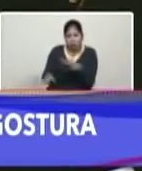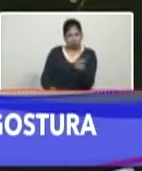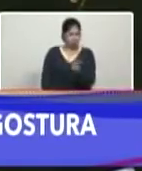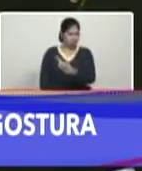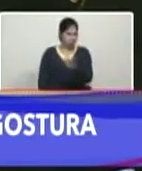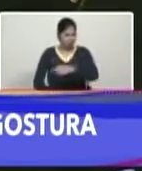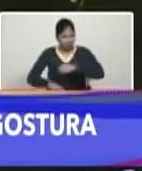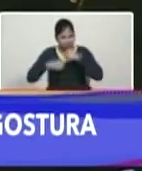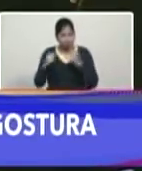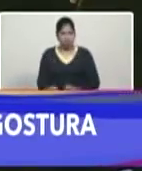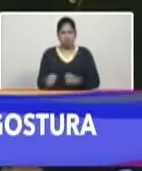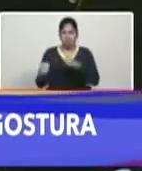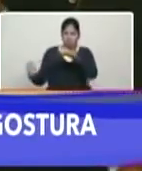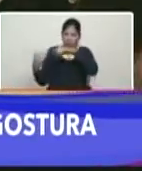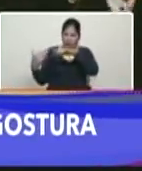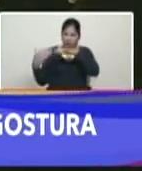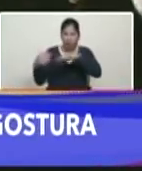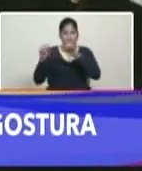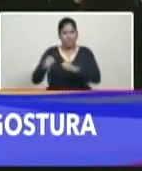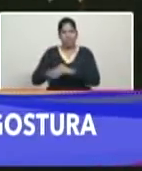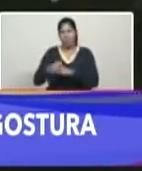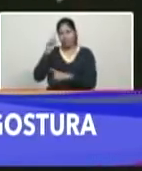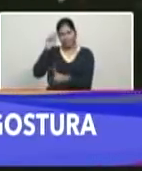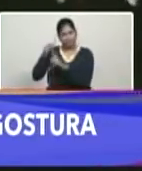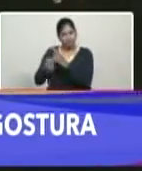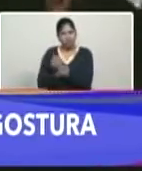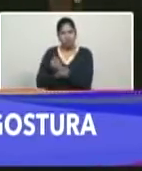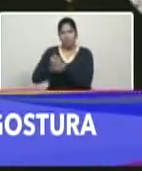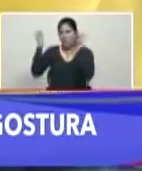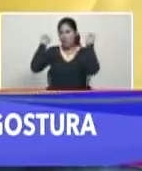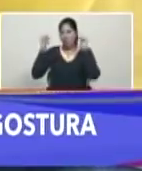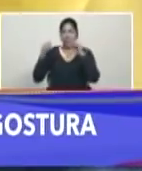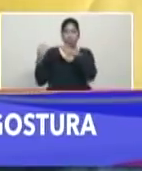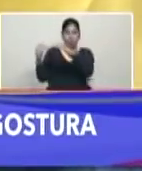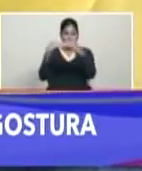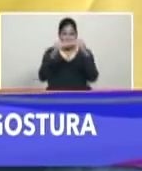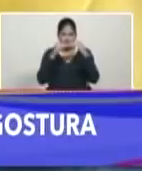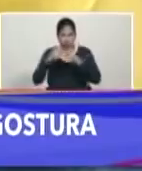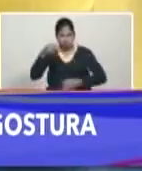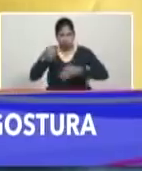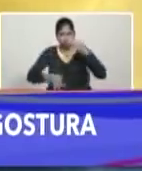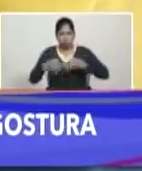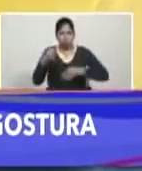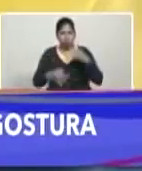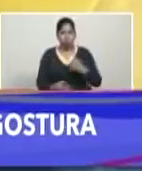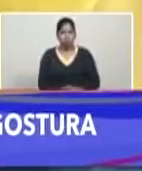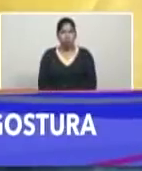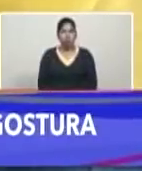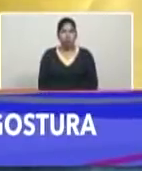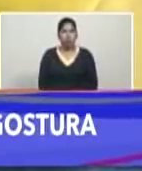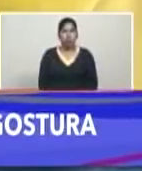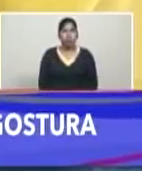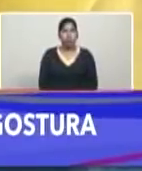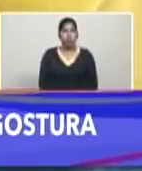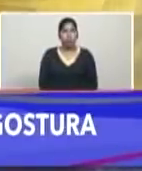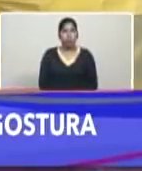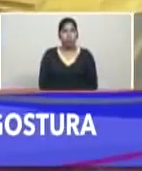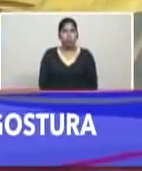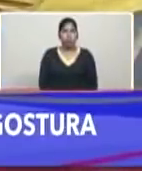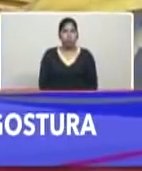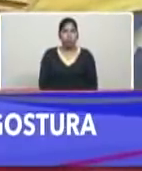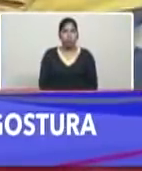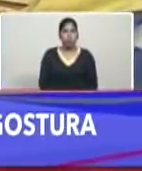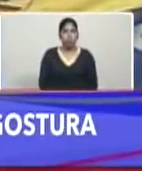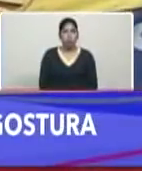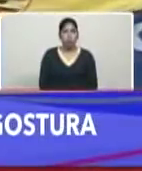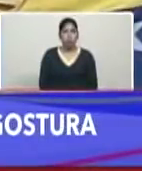a ir a la guerra necesaria por la libertad, por la igualdad, por la justicia, por la independencia.